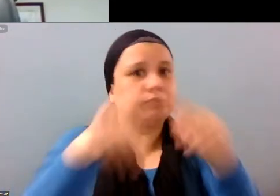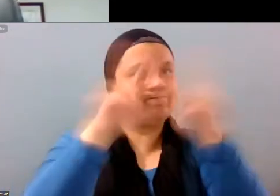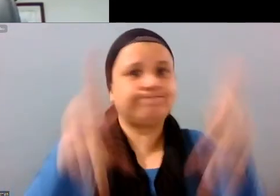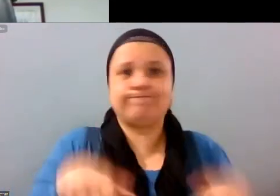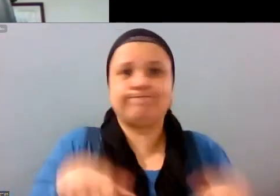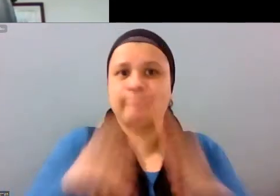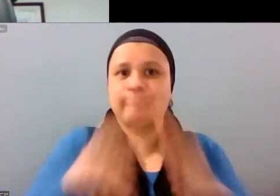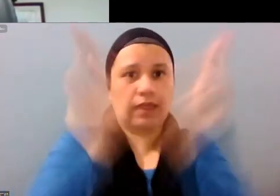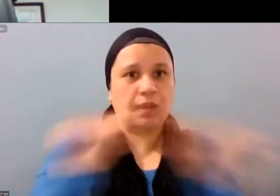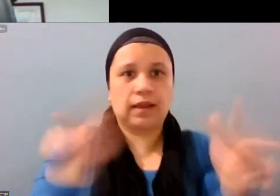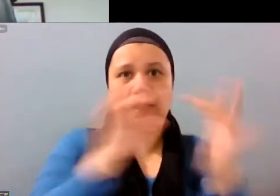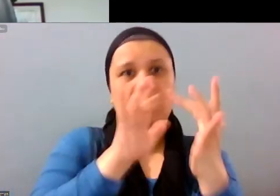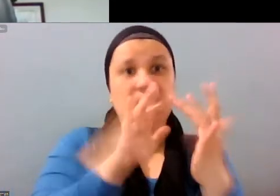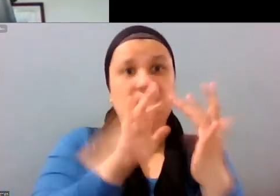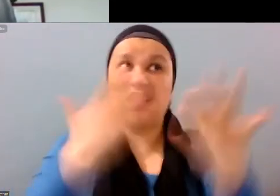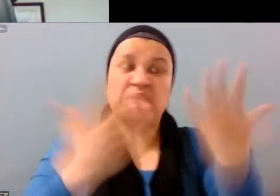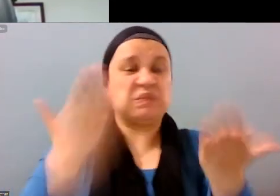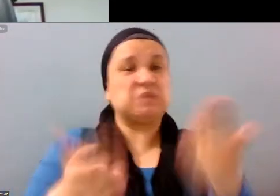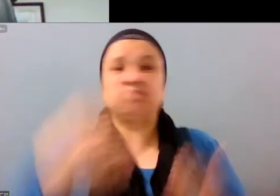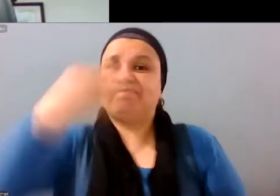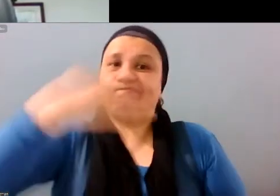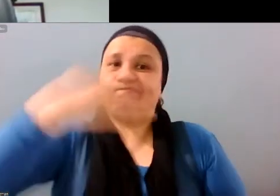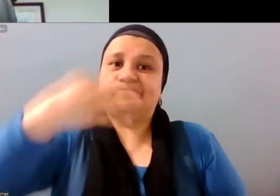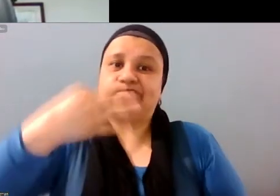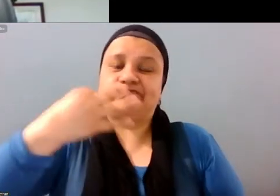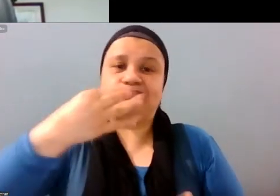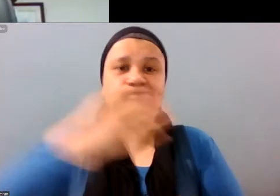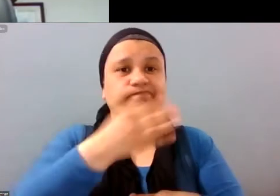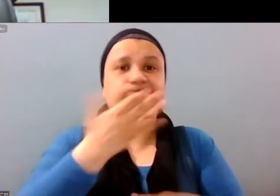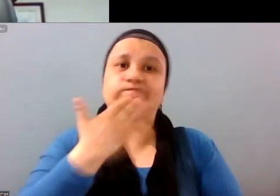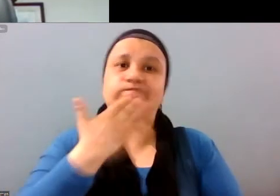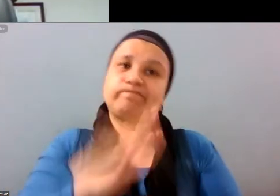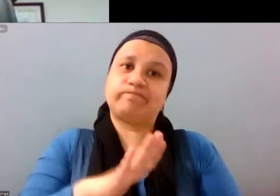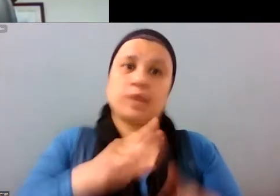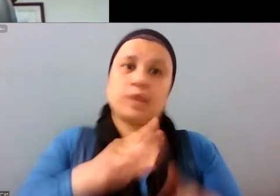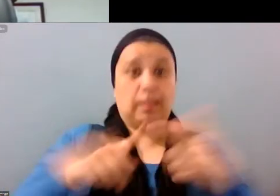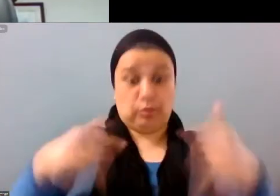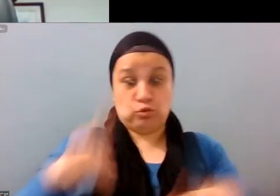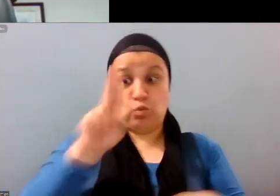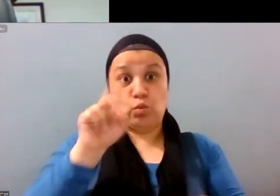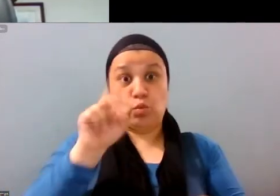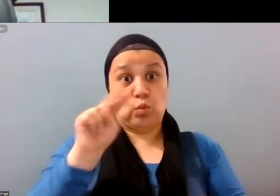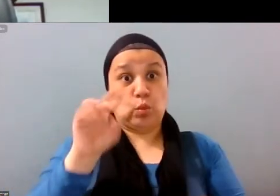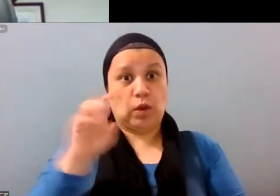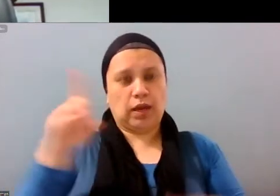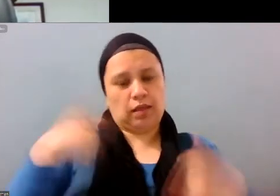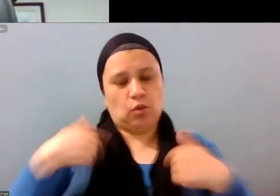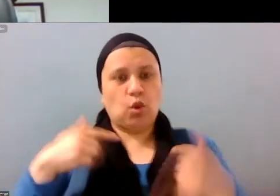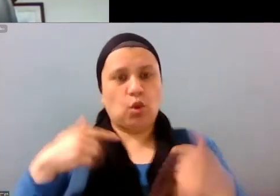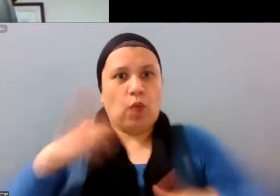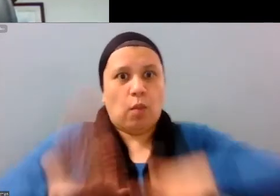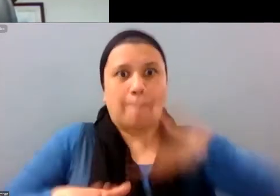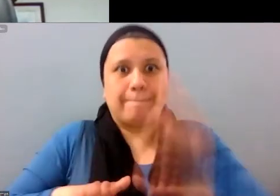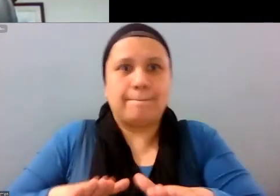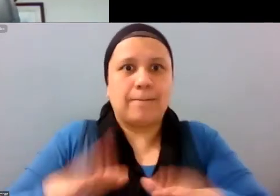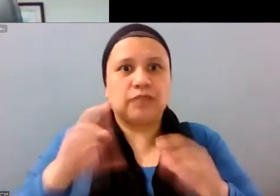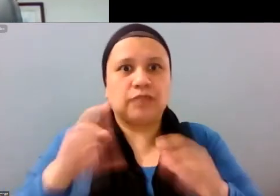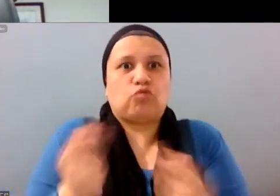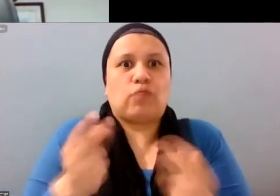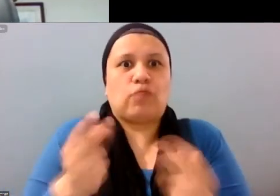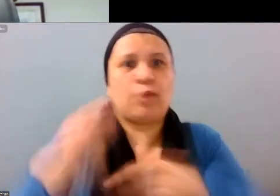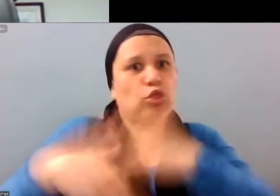no es de la calidad querida que hemos tenido que hacer en la UNED al hacer un paso rápido a que todos nuestros cursos estén sustentados